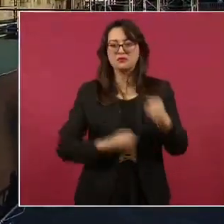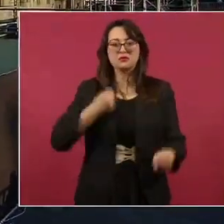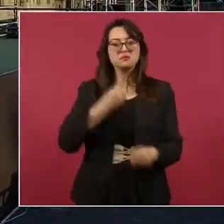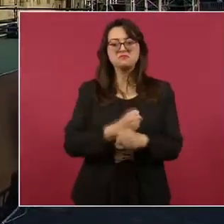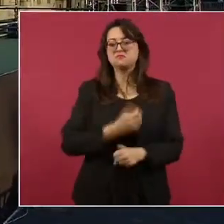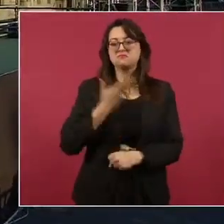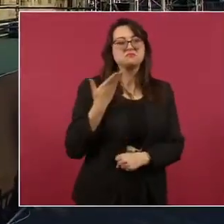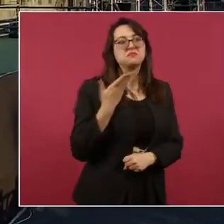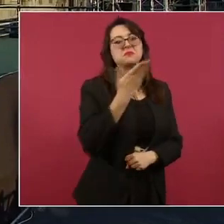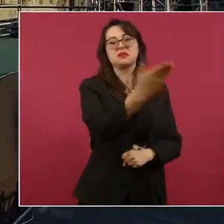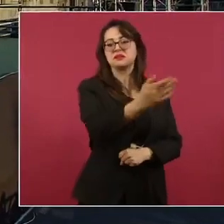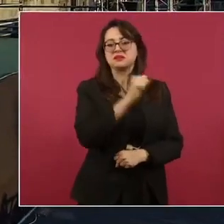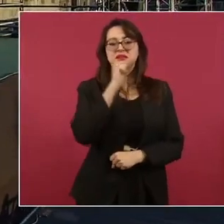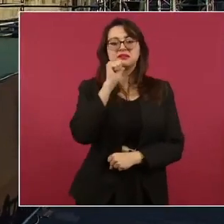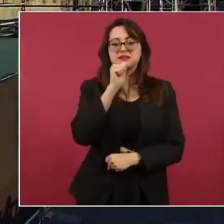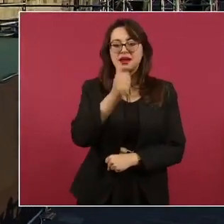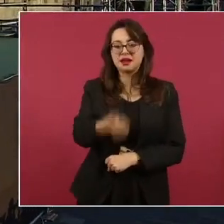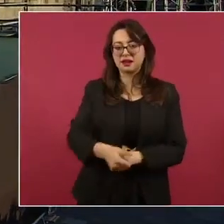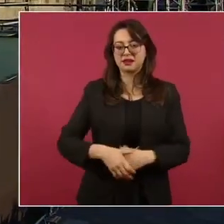gobierno.